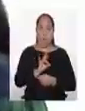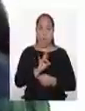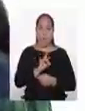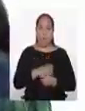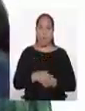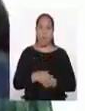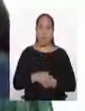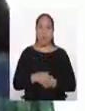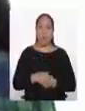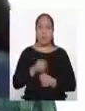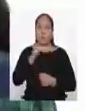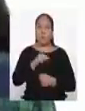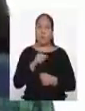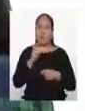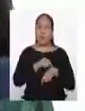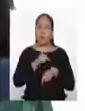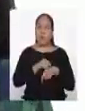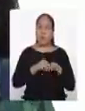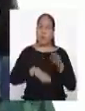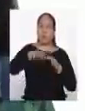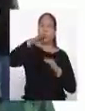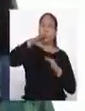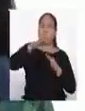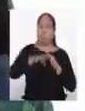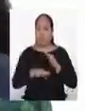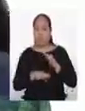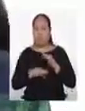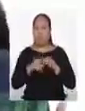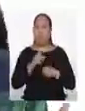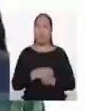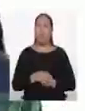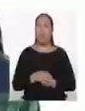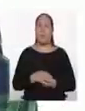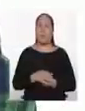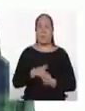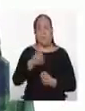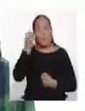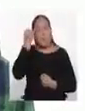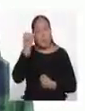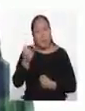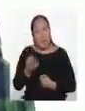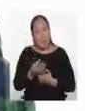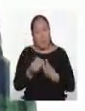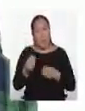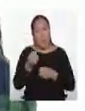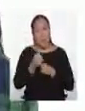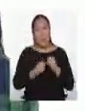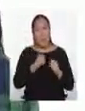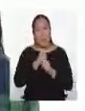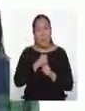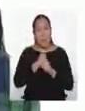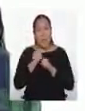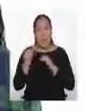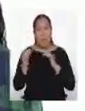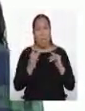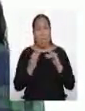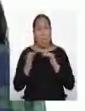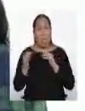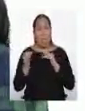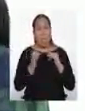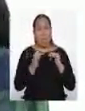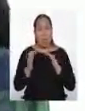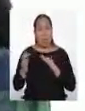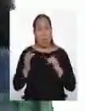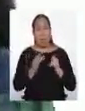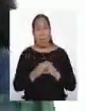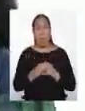1998, con momentos de mayor o menor intensidad. ¿Se imaginan tantos años de conflicto? Tuvieron